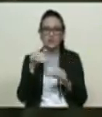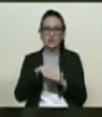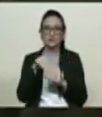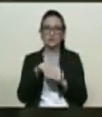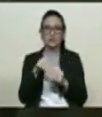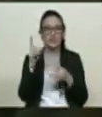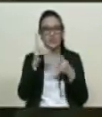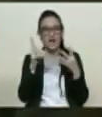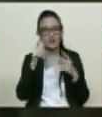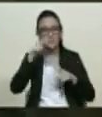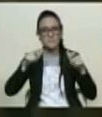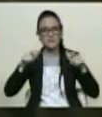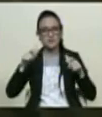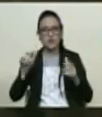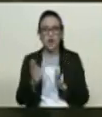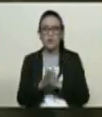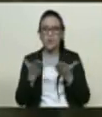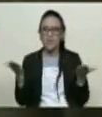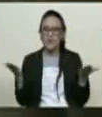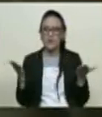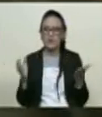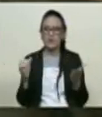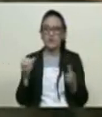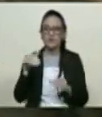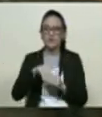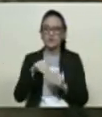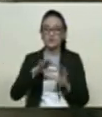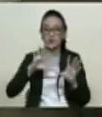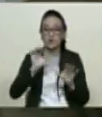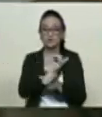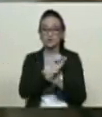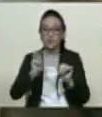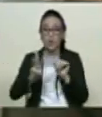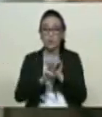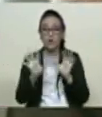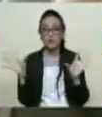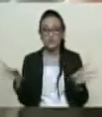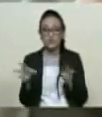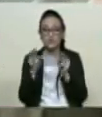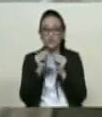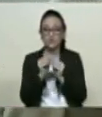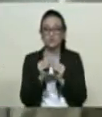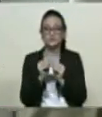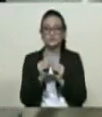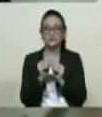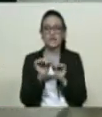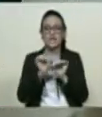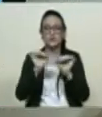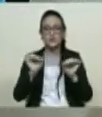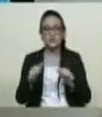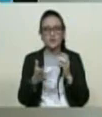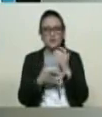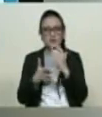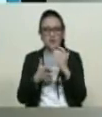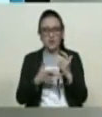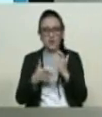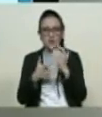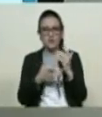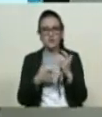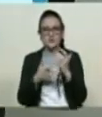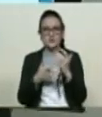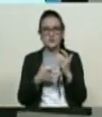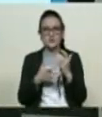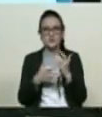electores, los cuadernos de votación, el software de totalización, la infraestructura tecnológica, la producción de